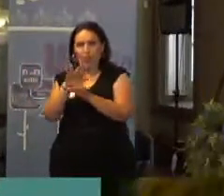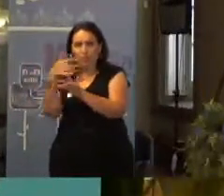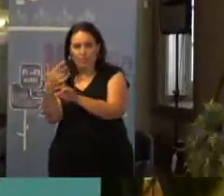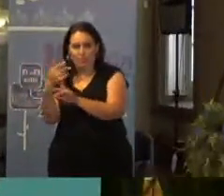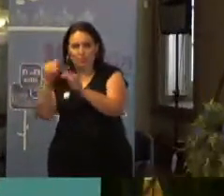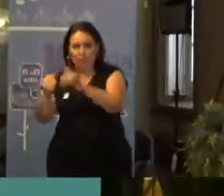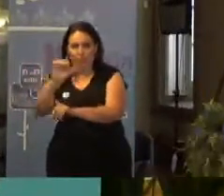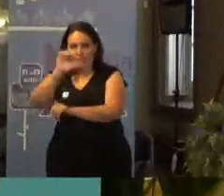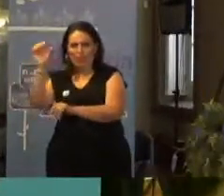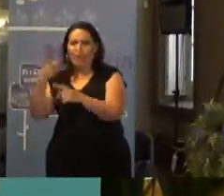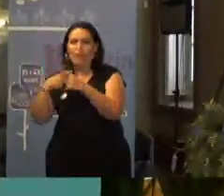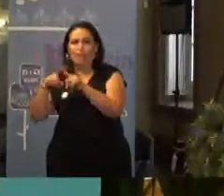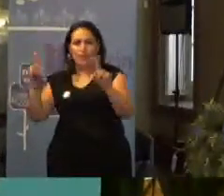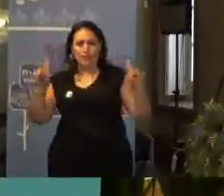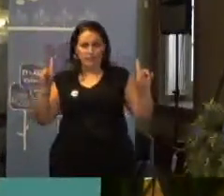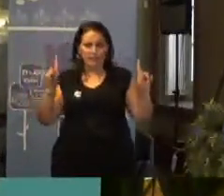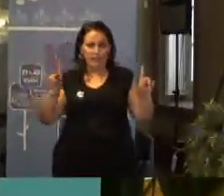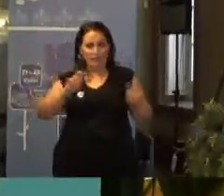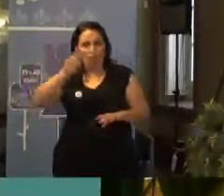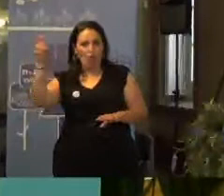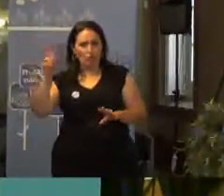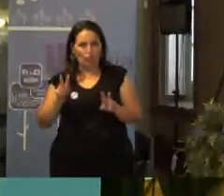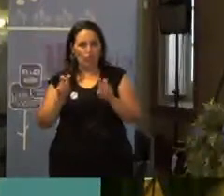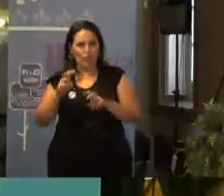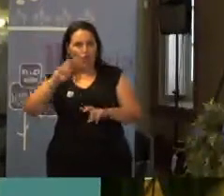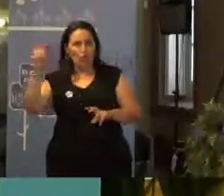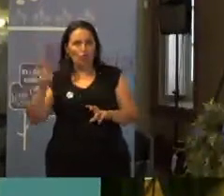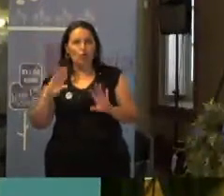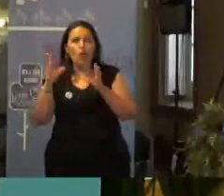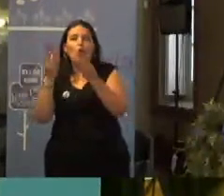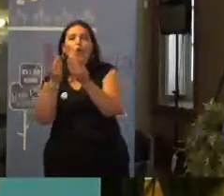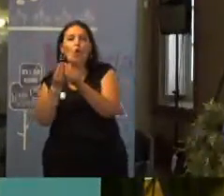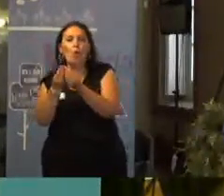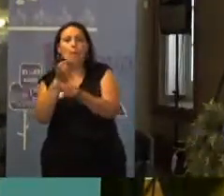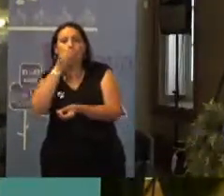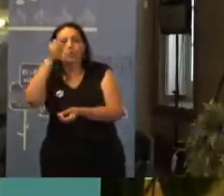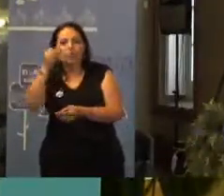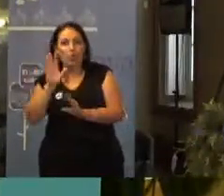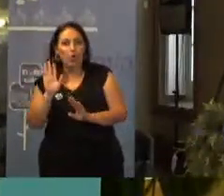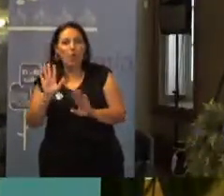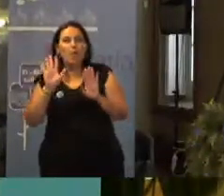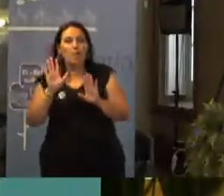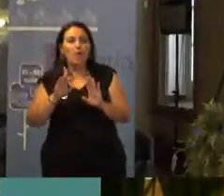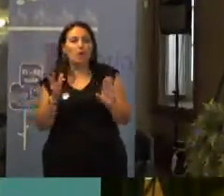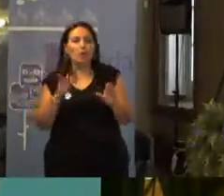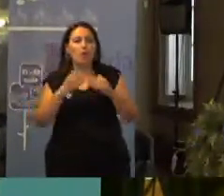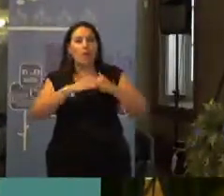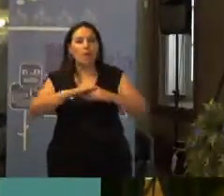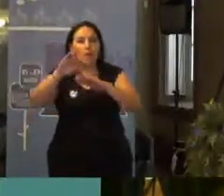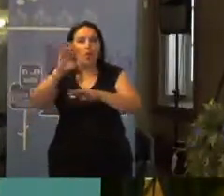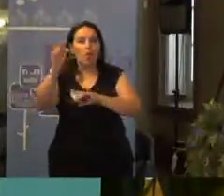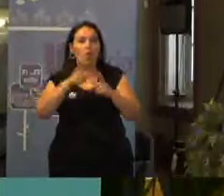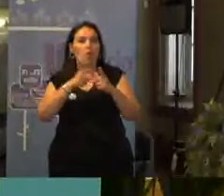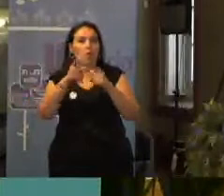as europeas é outro contexto en relación co PSOE, pero mellor non en relación con En Marea e o Bloque